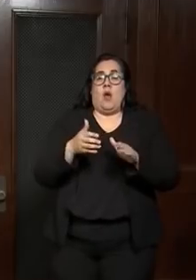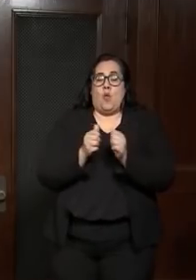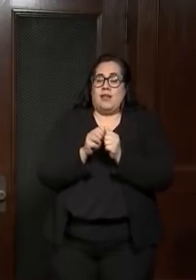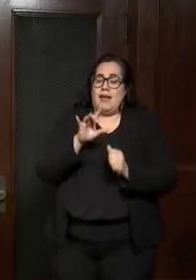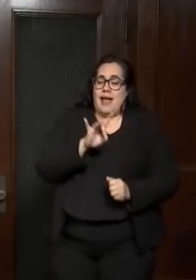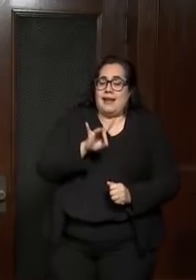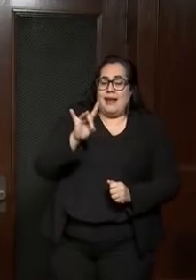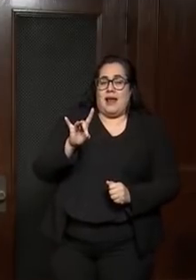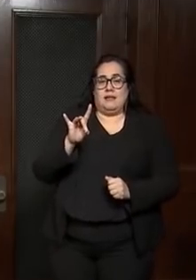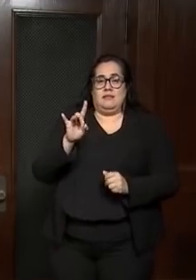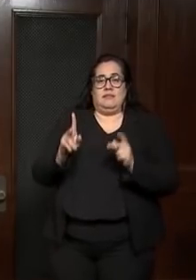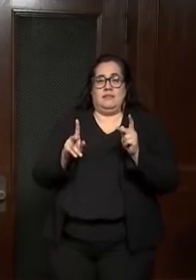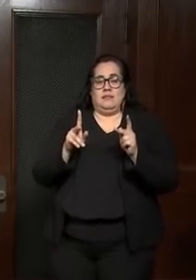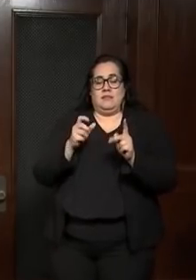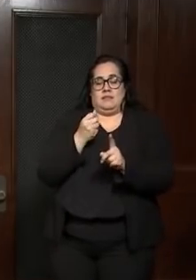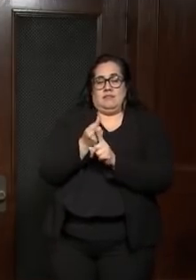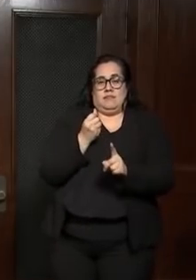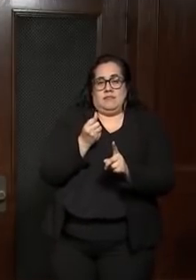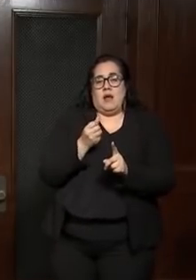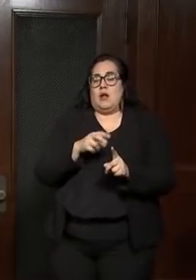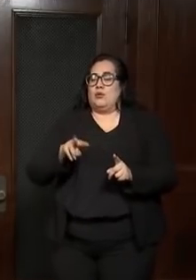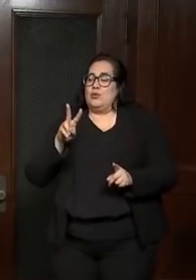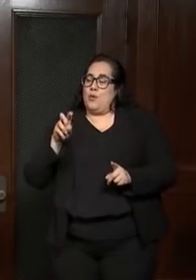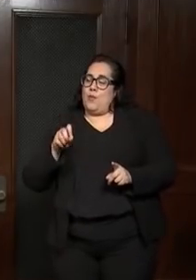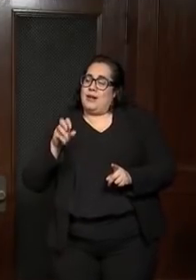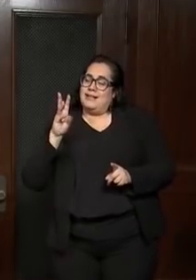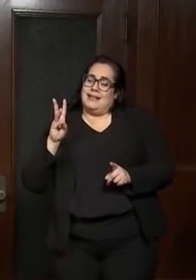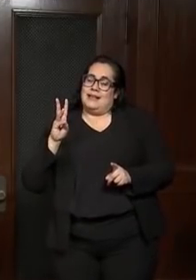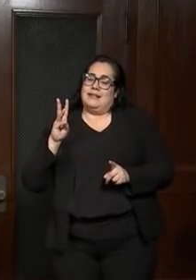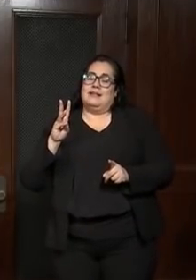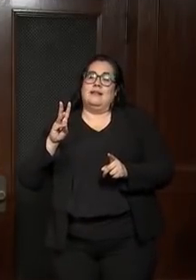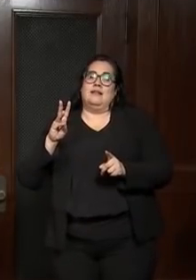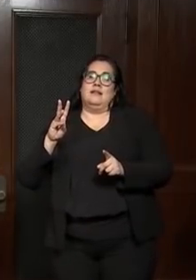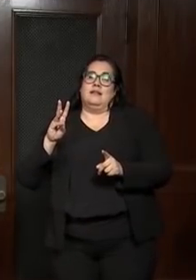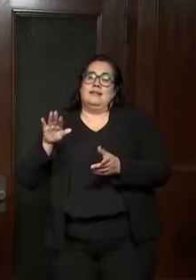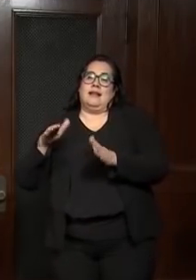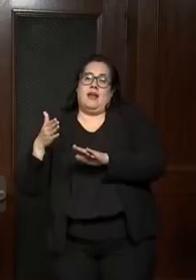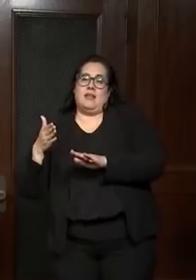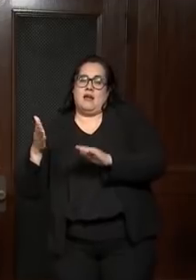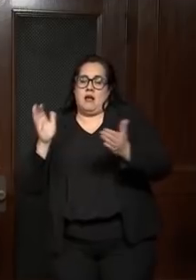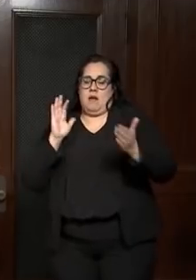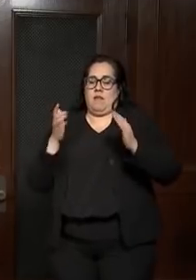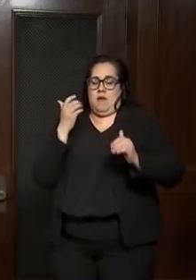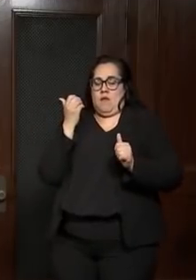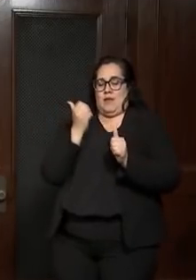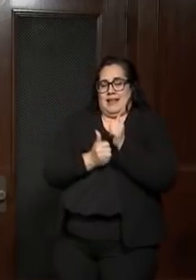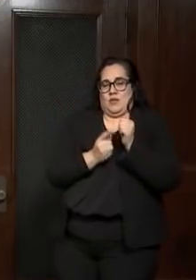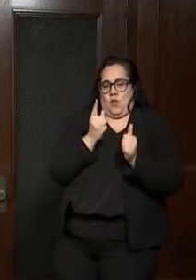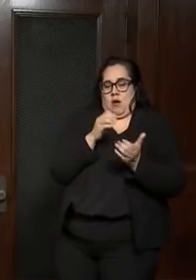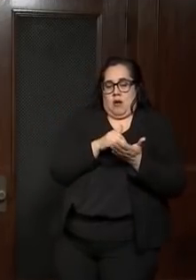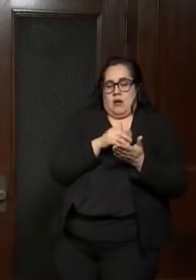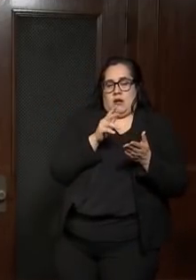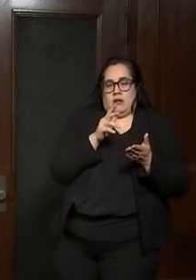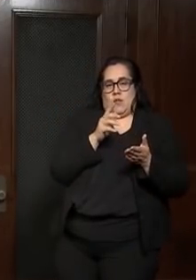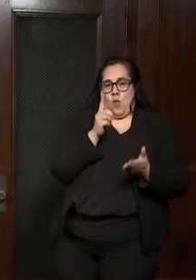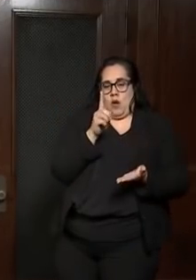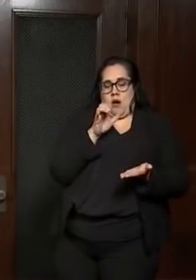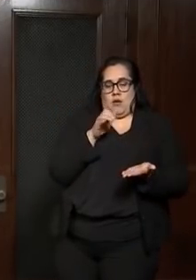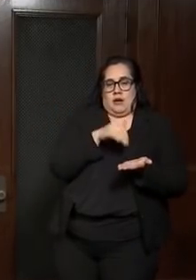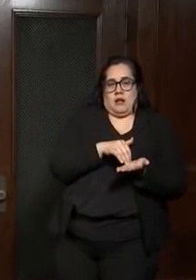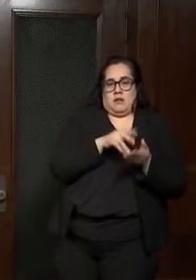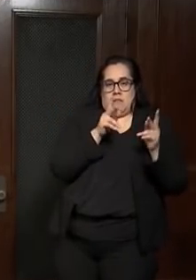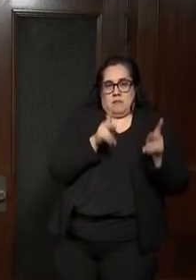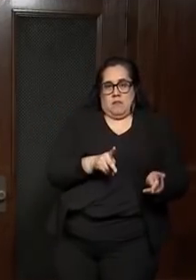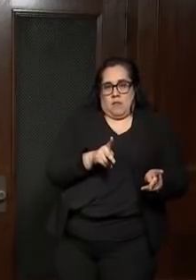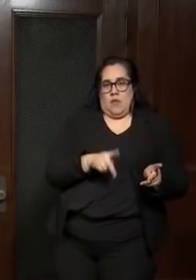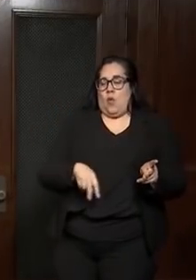88 casos y 2.6 muertes por cada 100,000 personas. Por